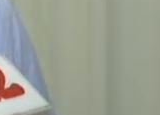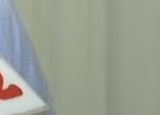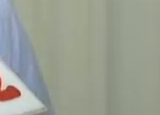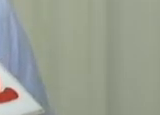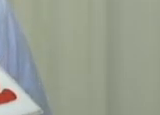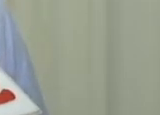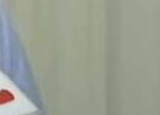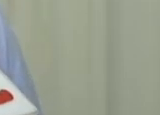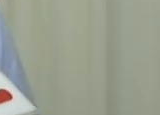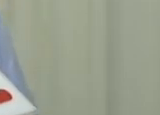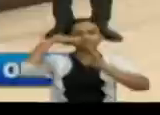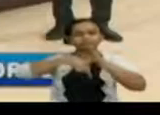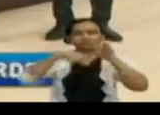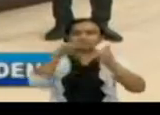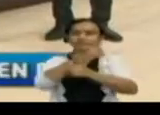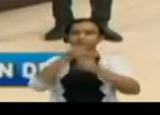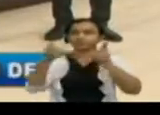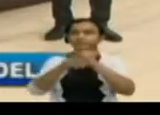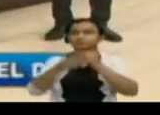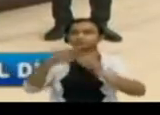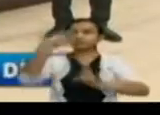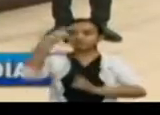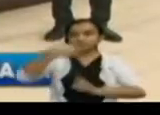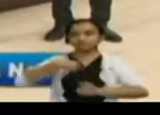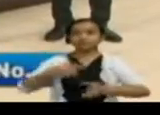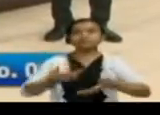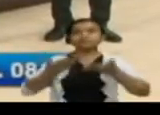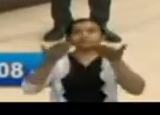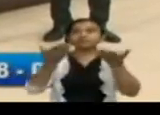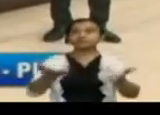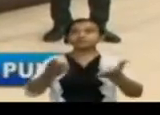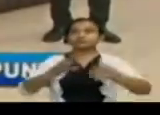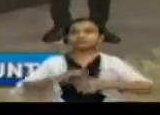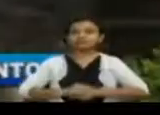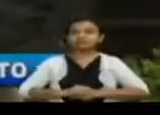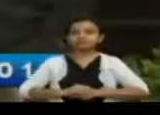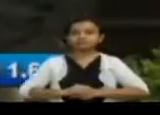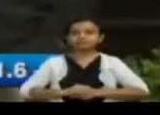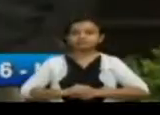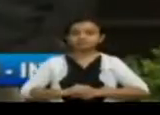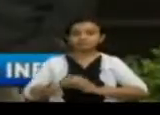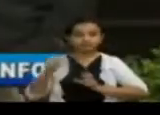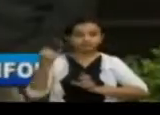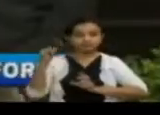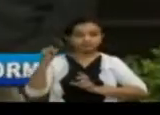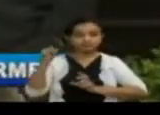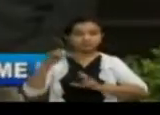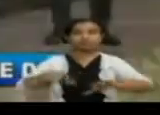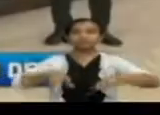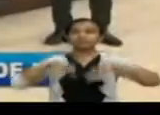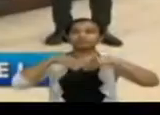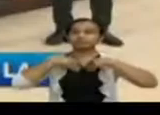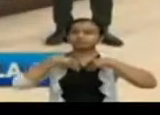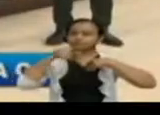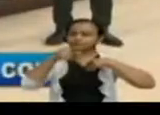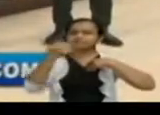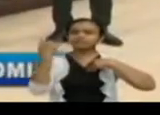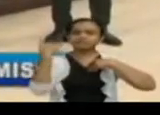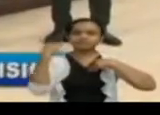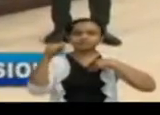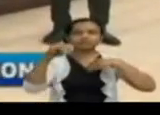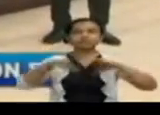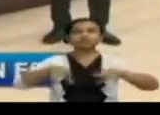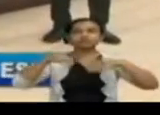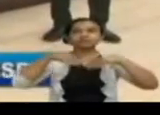que ha afectado tanto a Nicaragua. Según la ley de la Procuraduría para la Defensa de los Derechos Humanos 212, para optar a